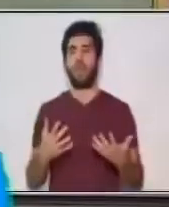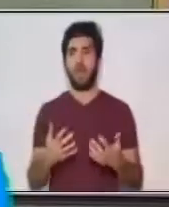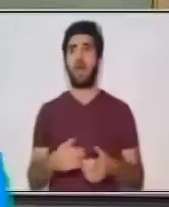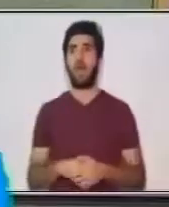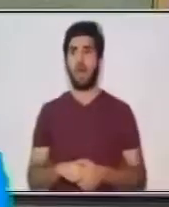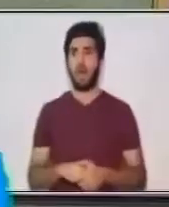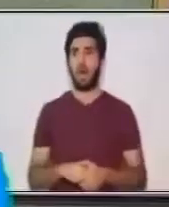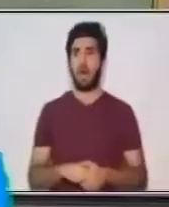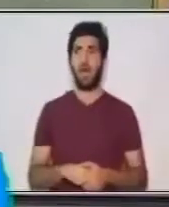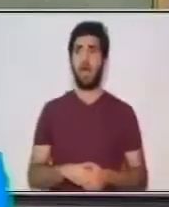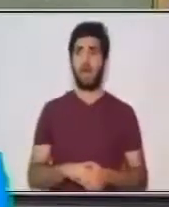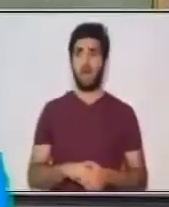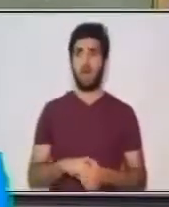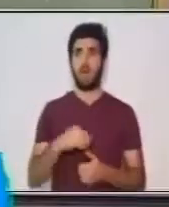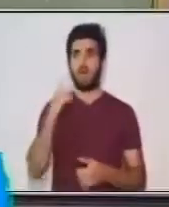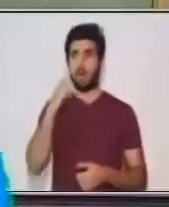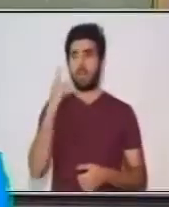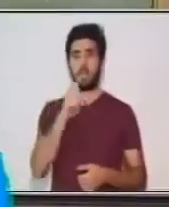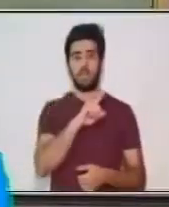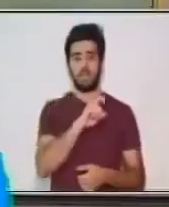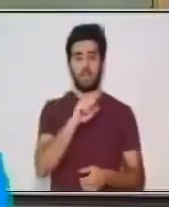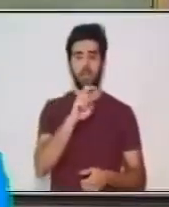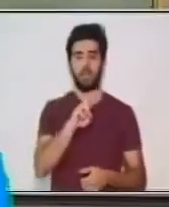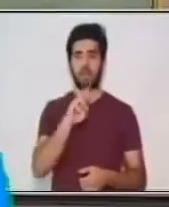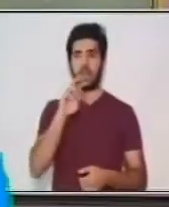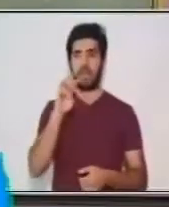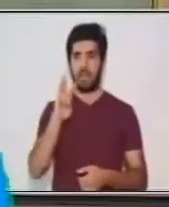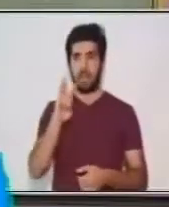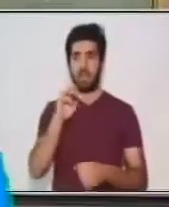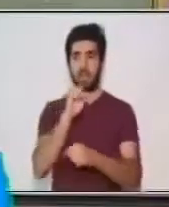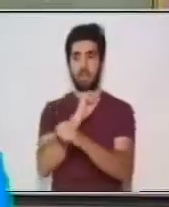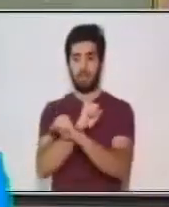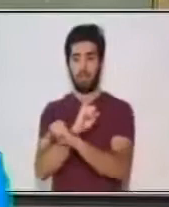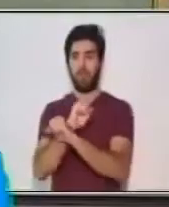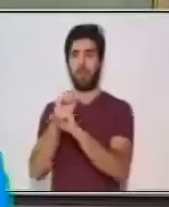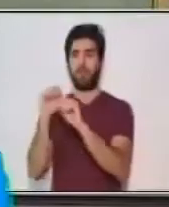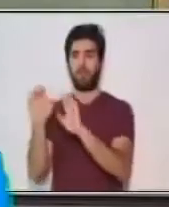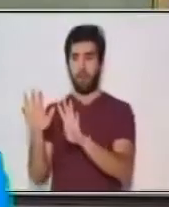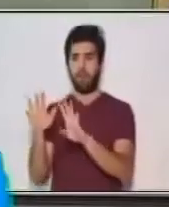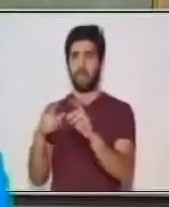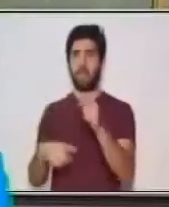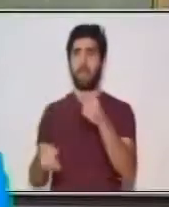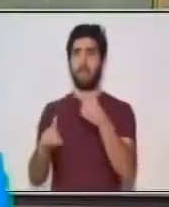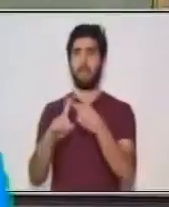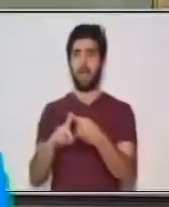123 aumenta en 1 por 9 más.